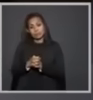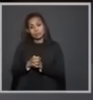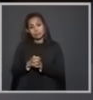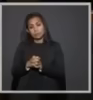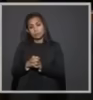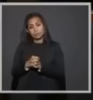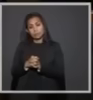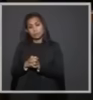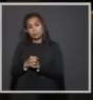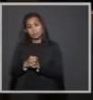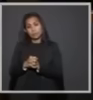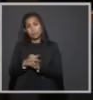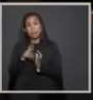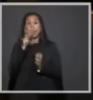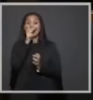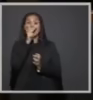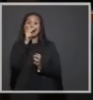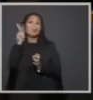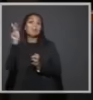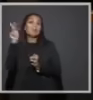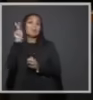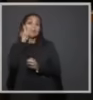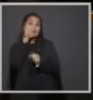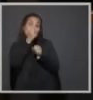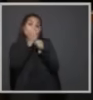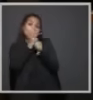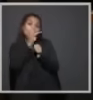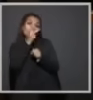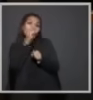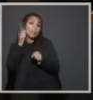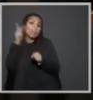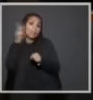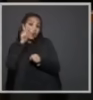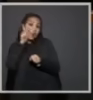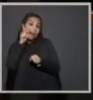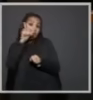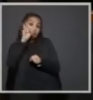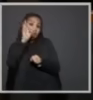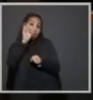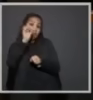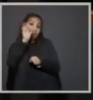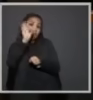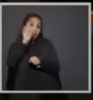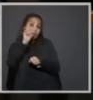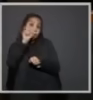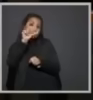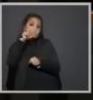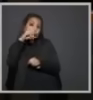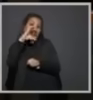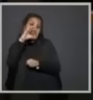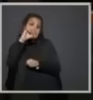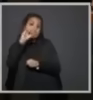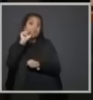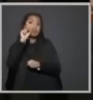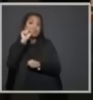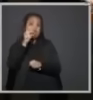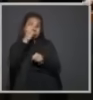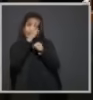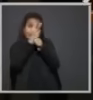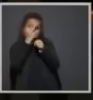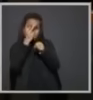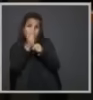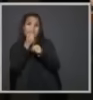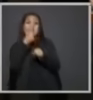agenda, al Papa Francisco. Voy a invitar al secretario general de Naciones Unidas,